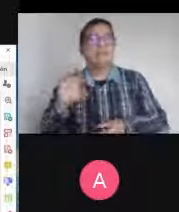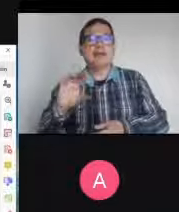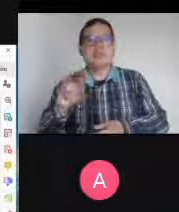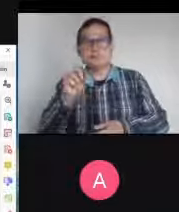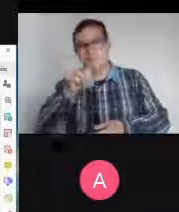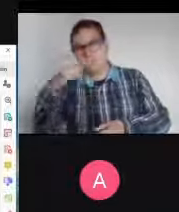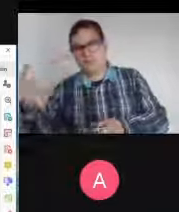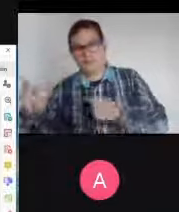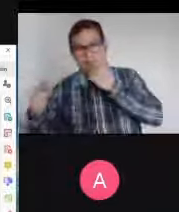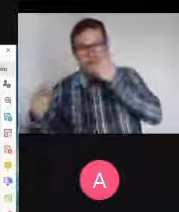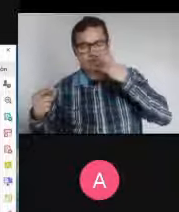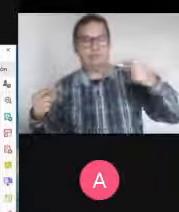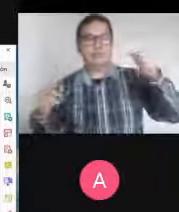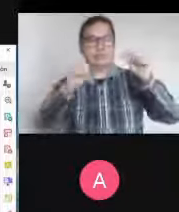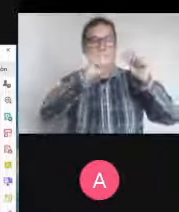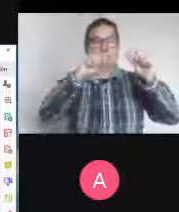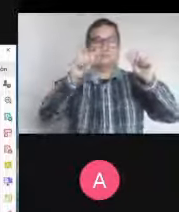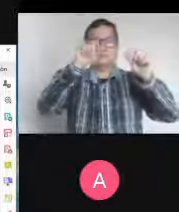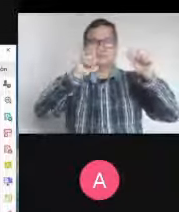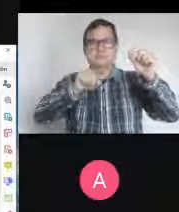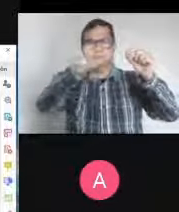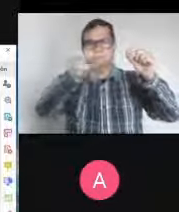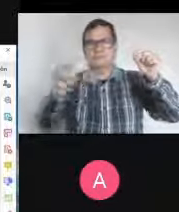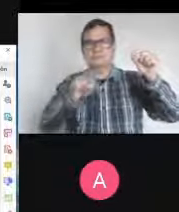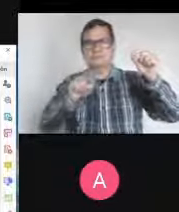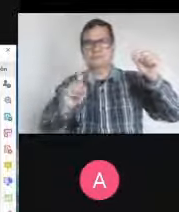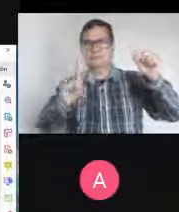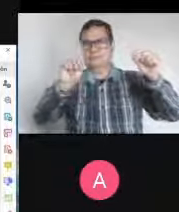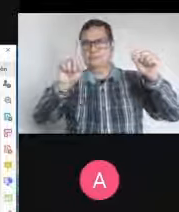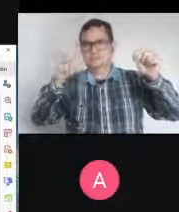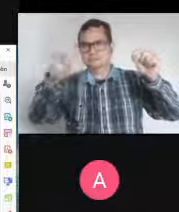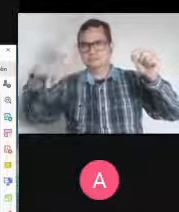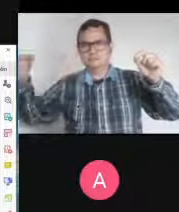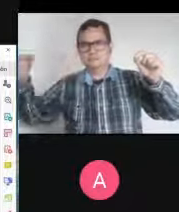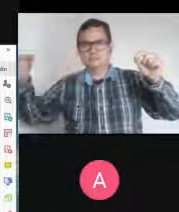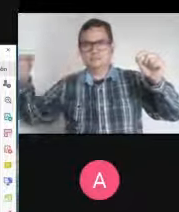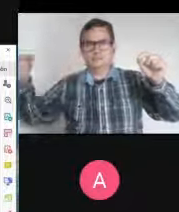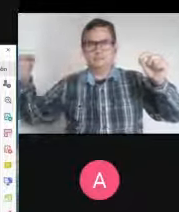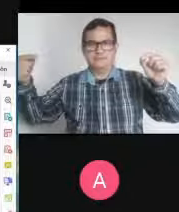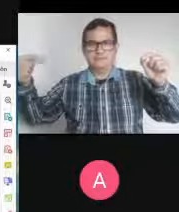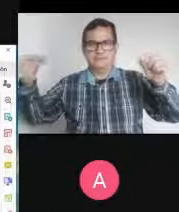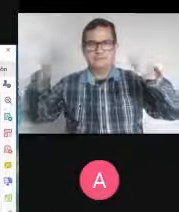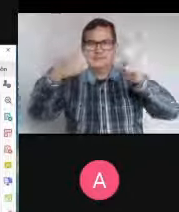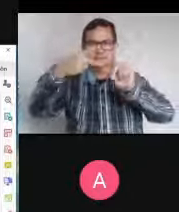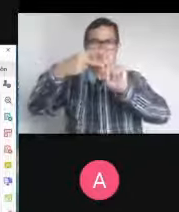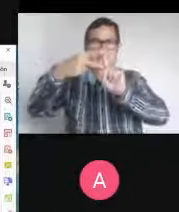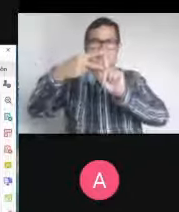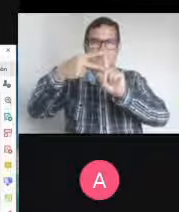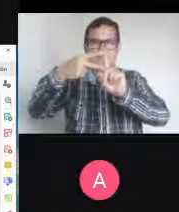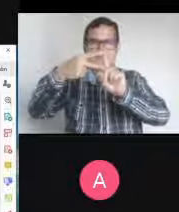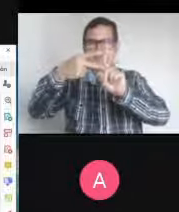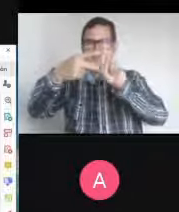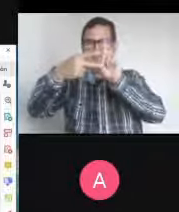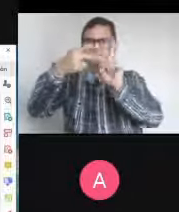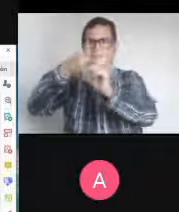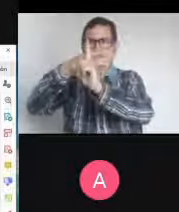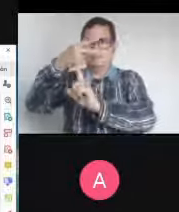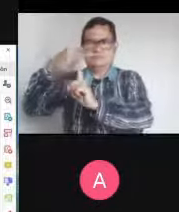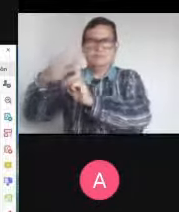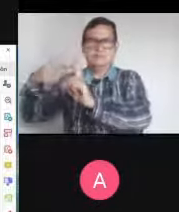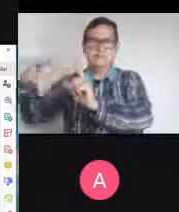derecha, pues vemos el símbolo, es una flechita con una rayita al final. Encima pues vemos una